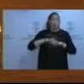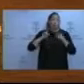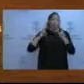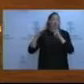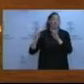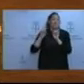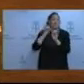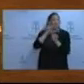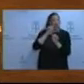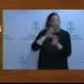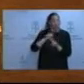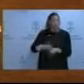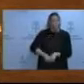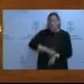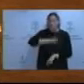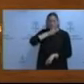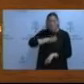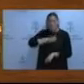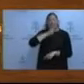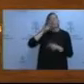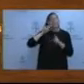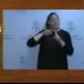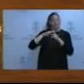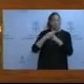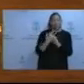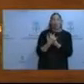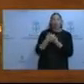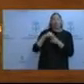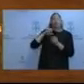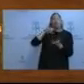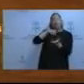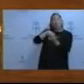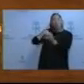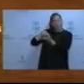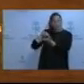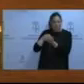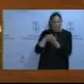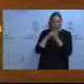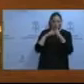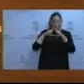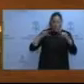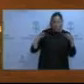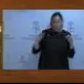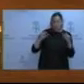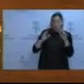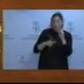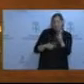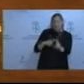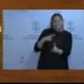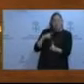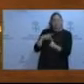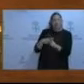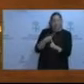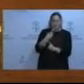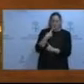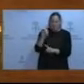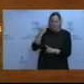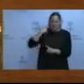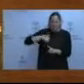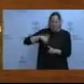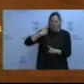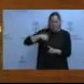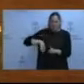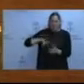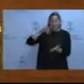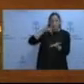panorama de los centros educativos asturianos. A ello hay que sumar, ya lo dije en alguna ocasión, la ruta turística que ya podemos